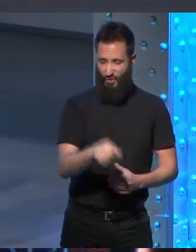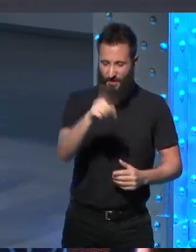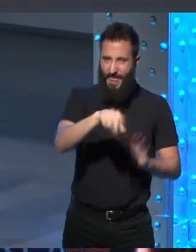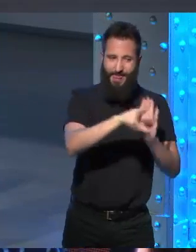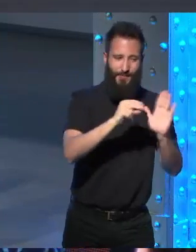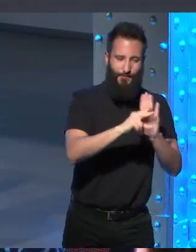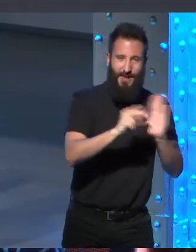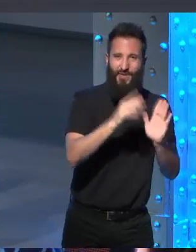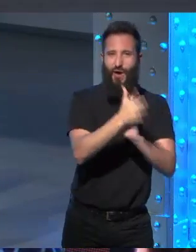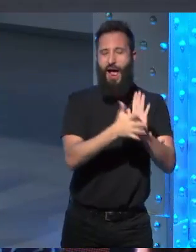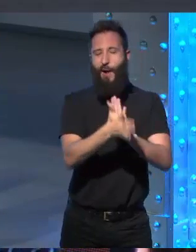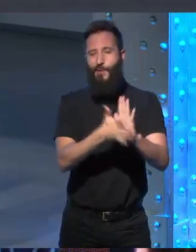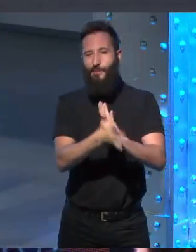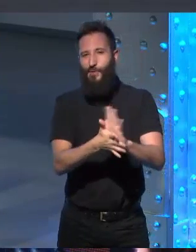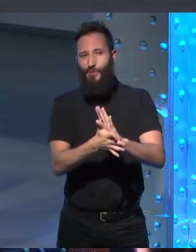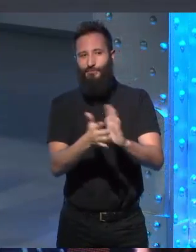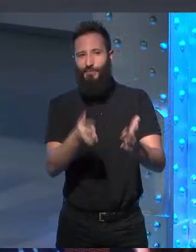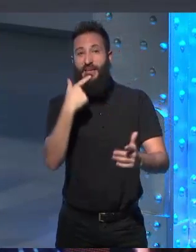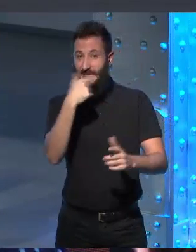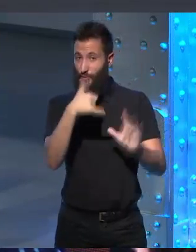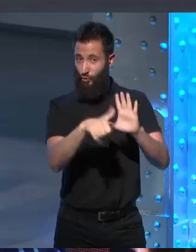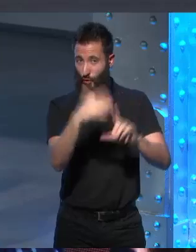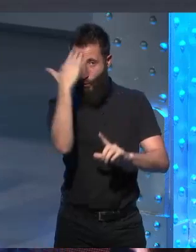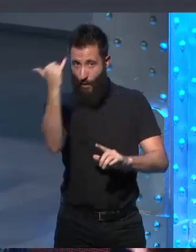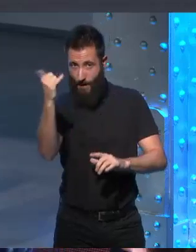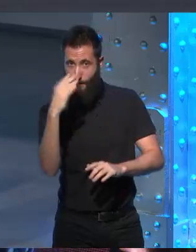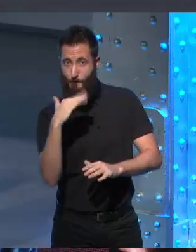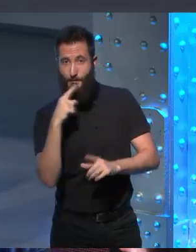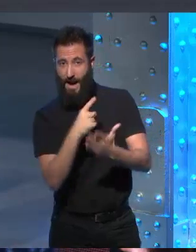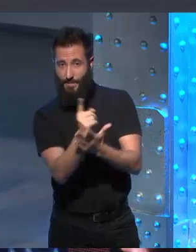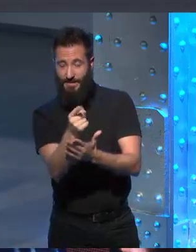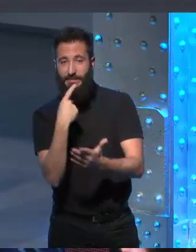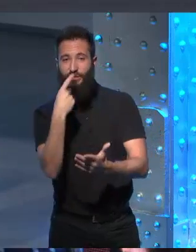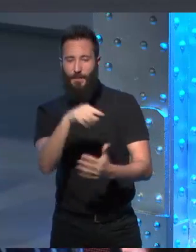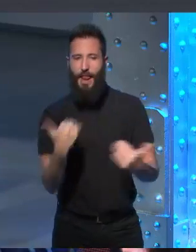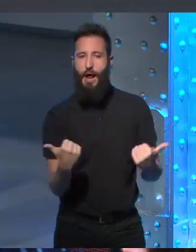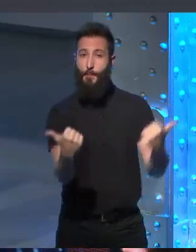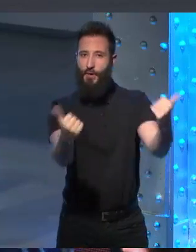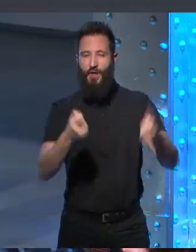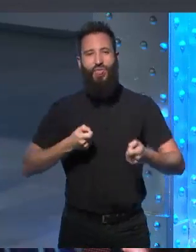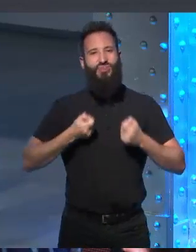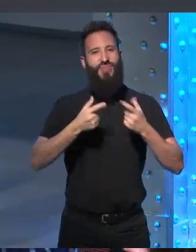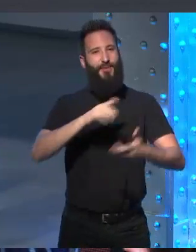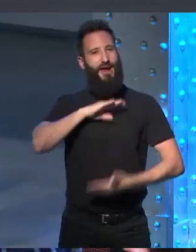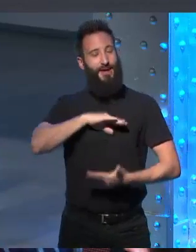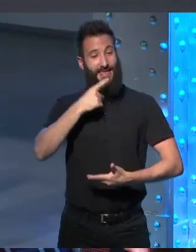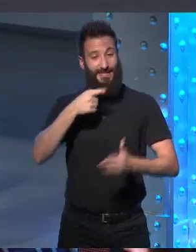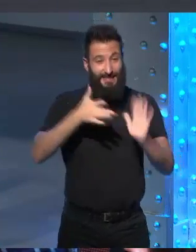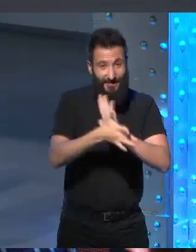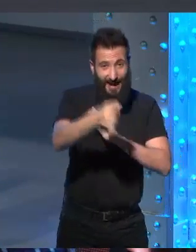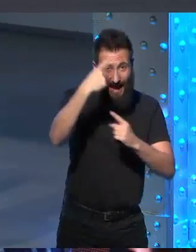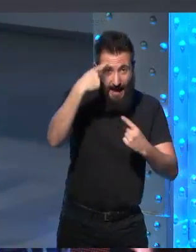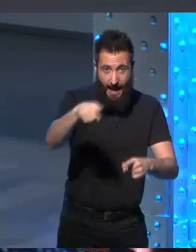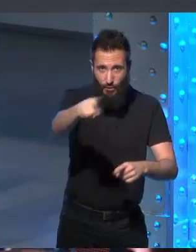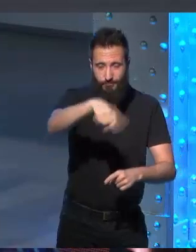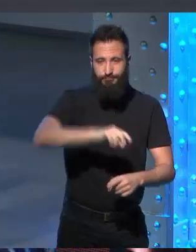vídeo, en este caso de YMaps, sino que al dejarles en esa posición, ellos mismos crecen y